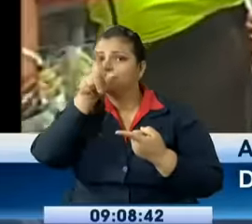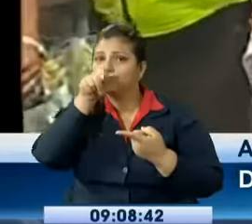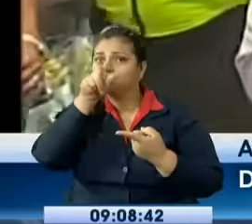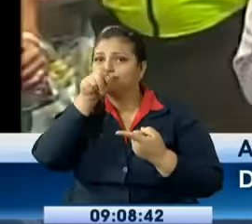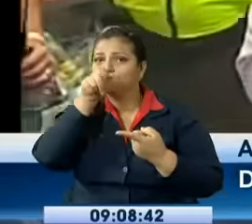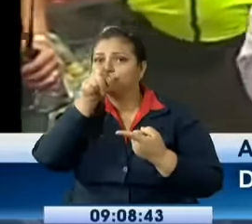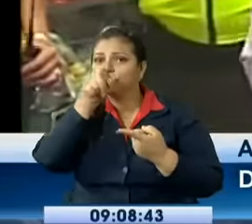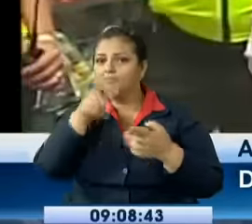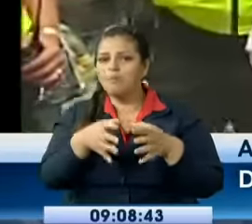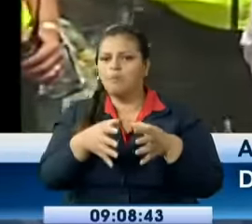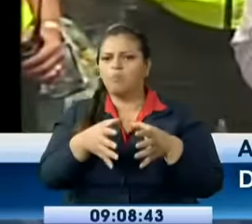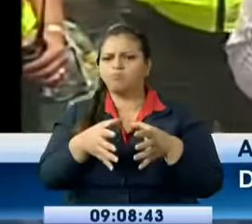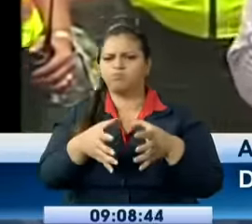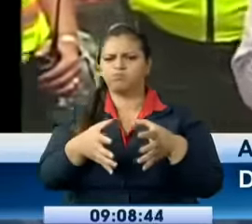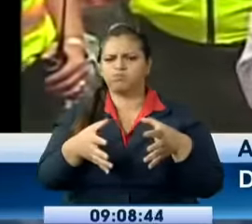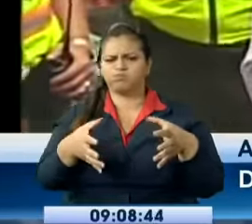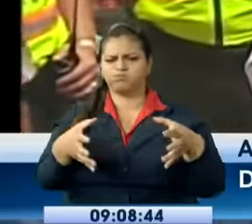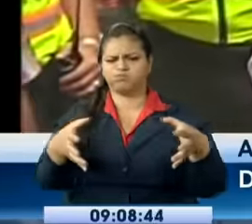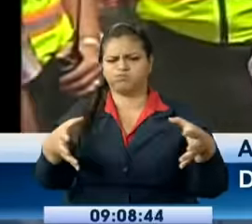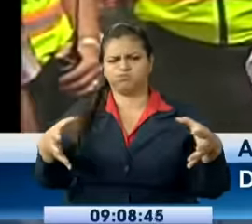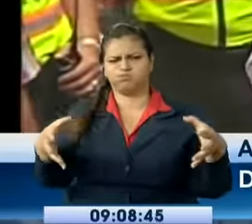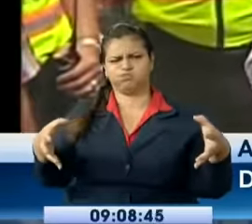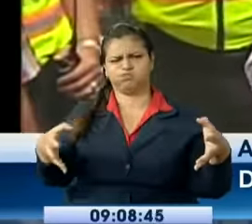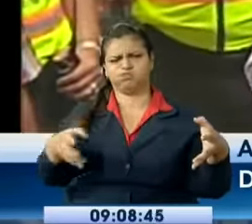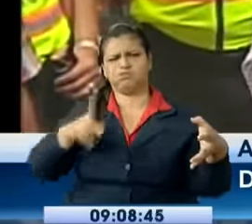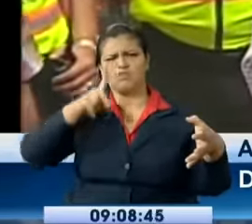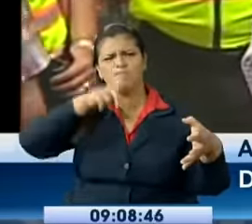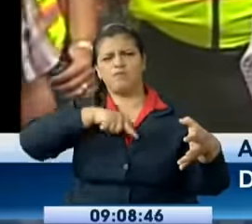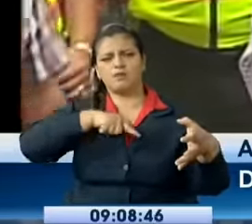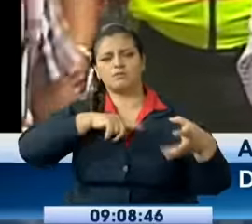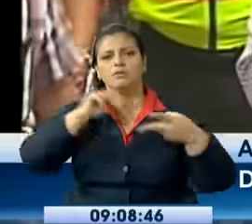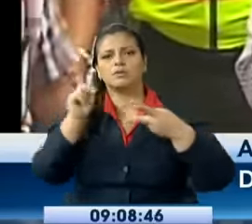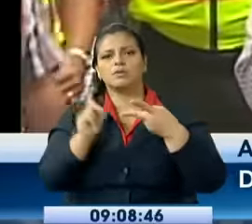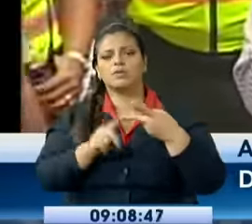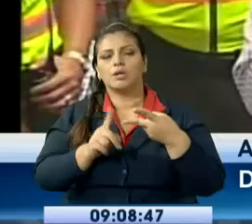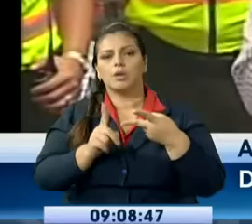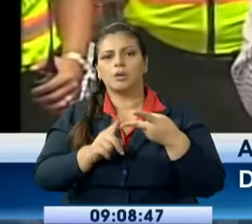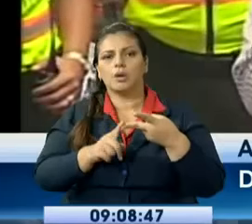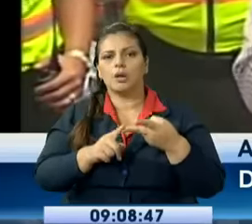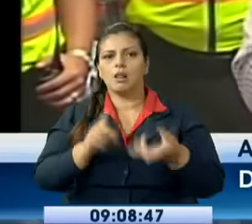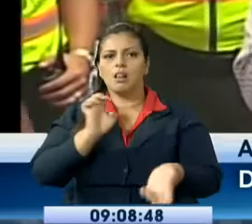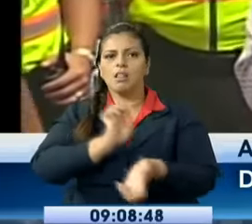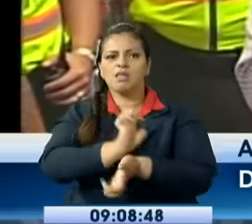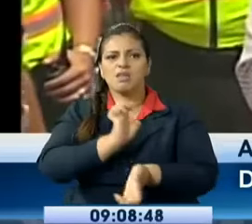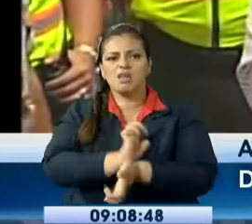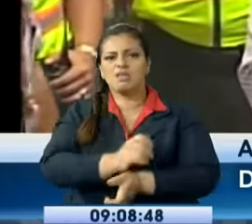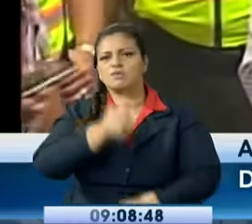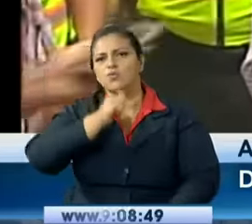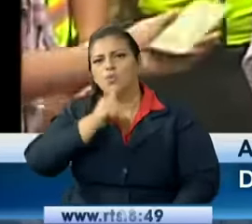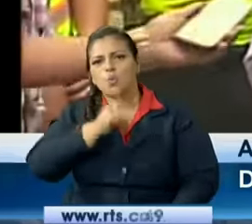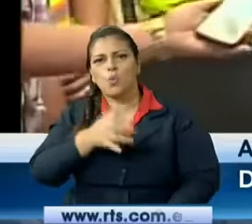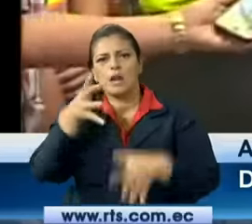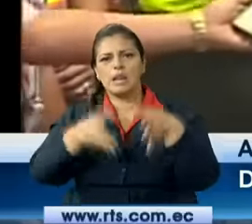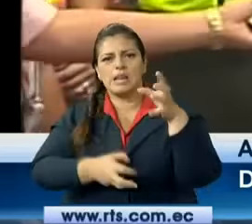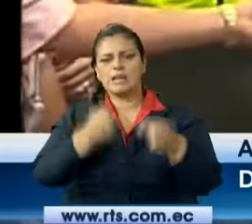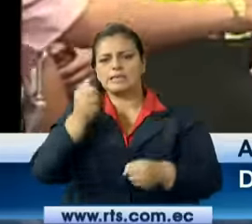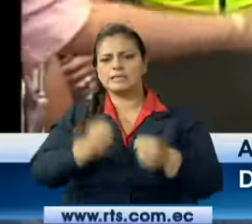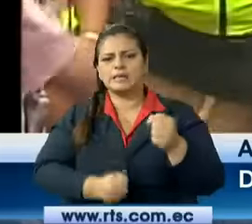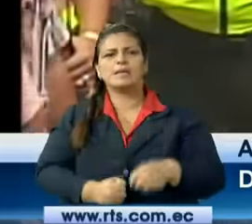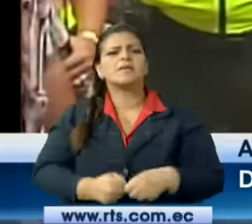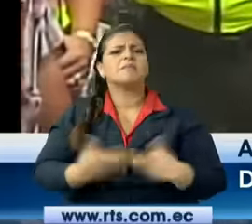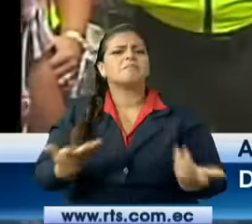comerciantes sí son conscientes y que no están causando este perjuicio para los consumidores, Rosa Elena. Así que a estar pendientes